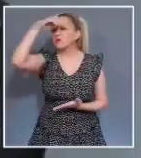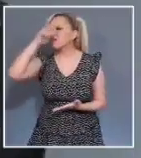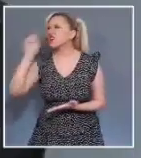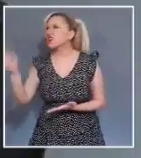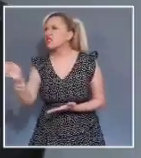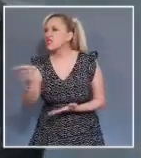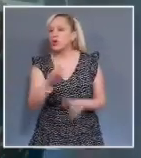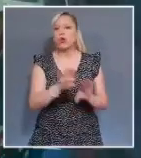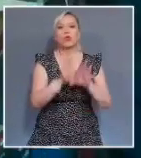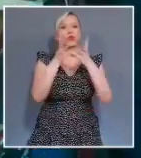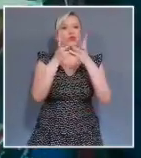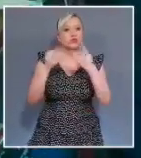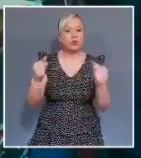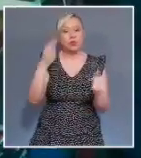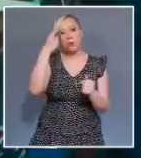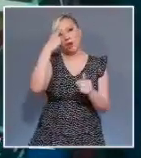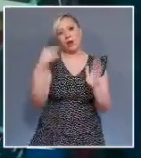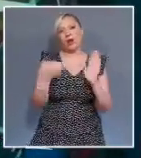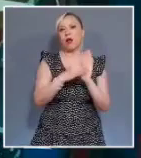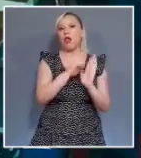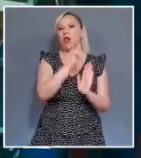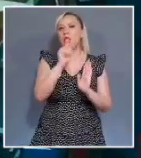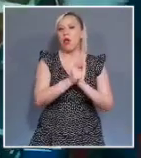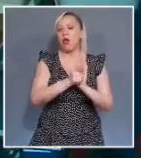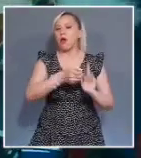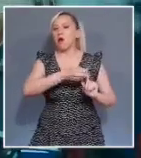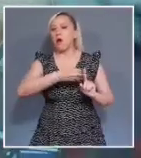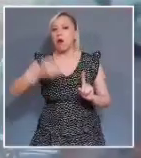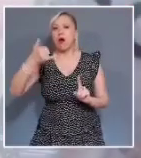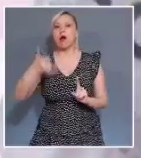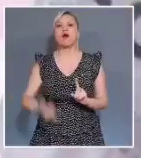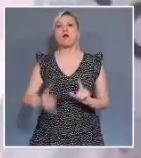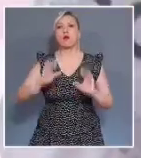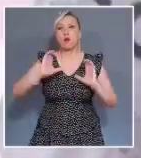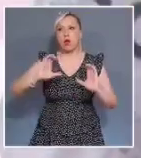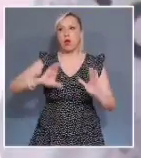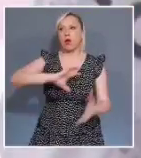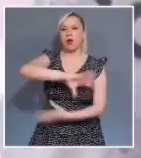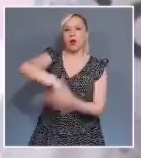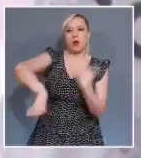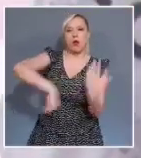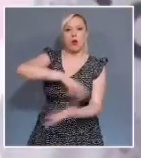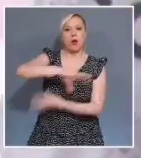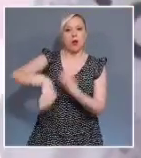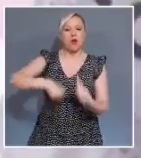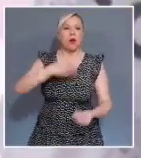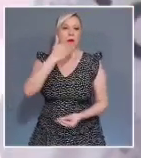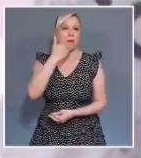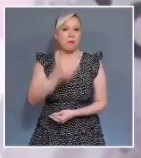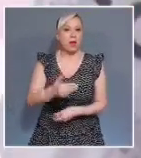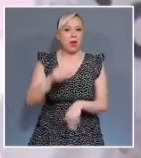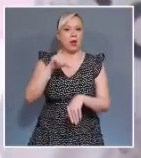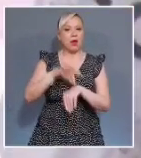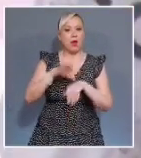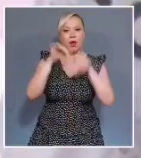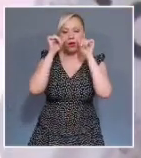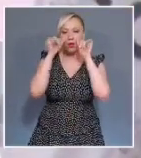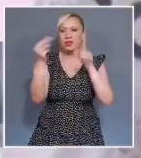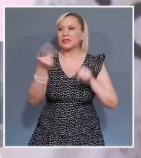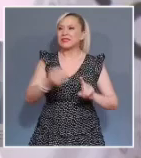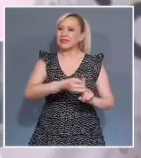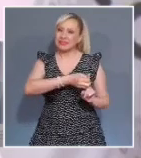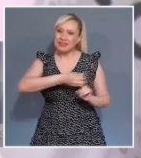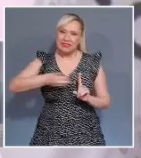regulación sanitaria y autosuficiencia regional. Tenemos que tener una región más regulada. La región de las Américas tiene que ser